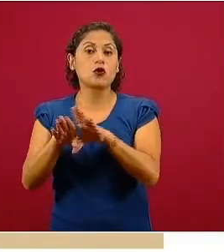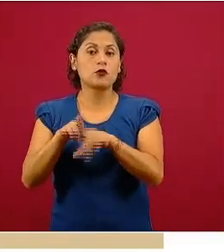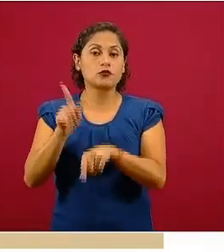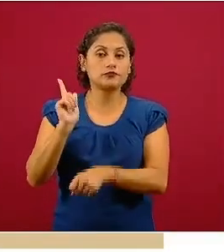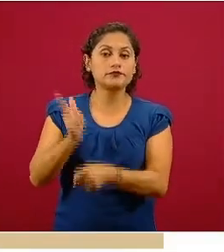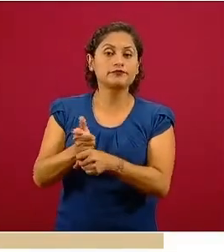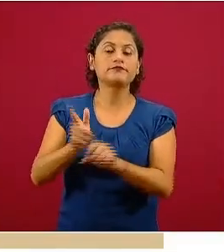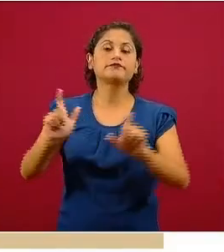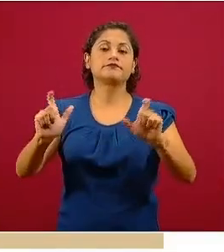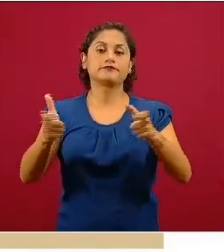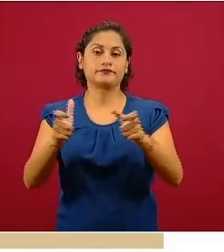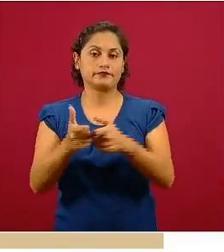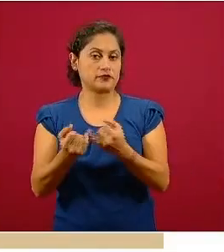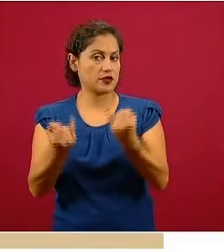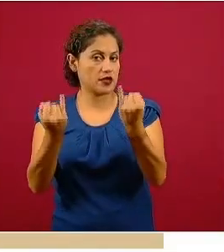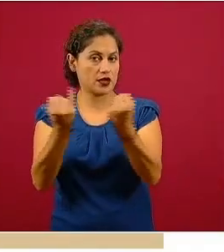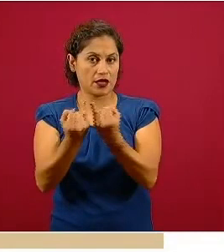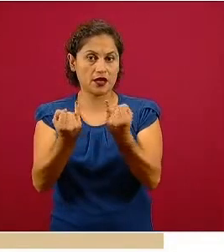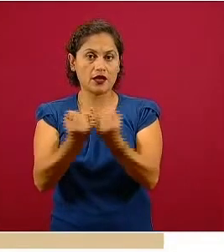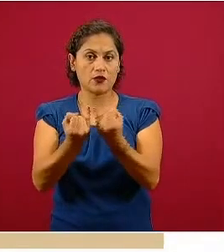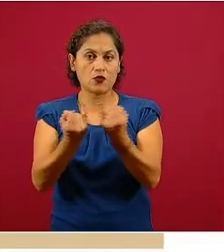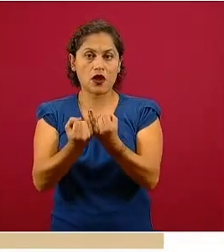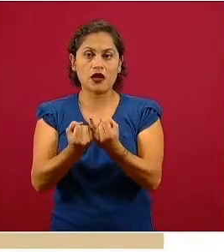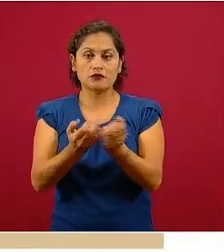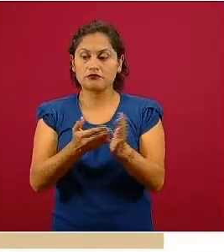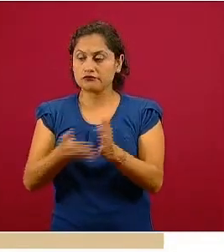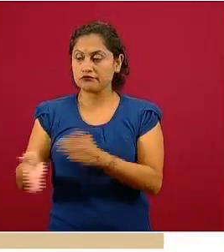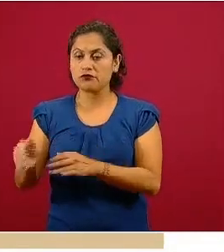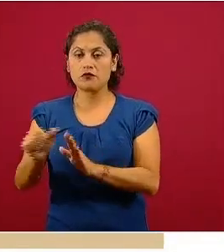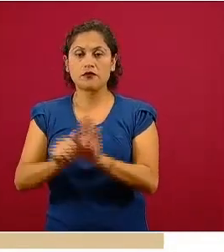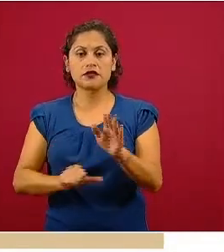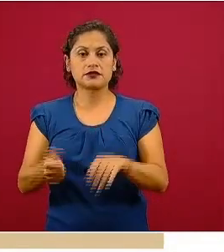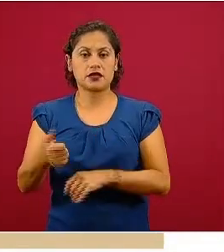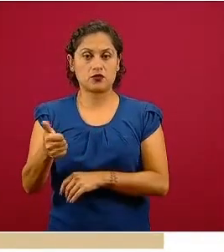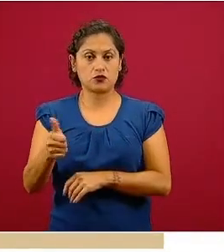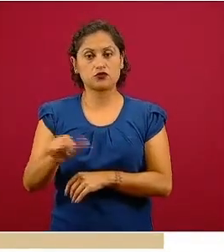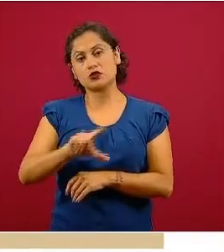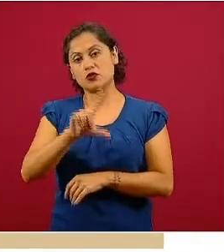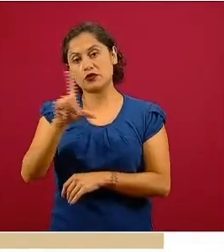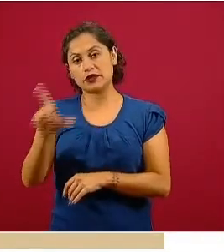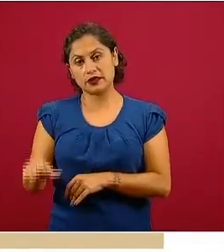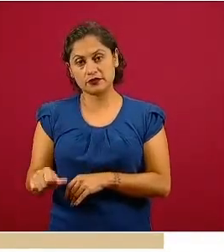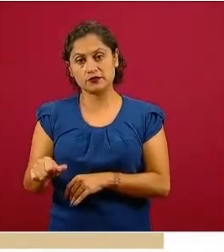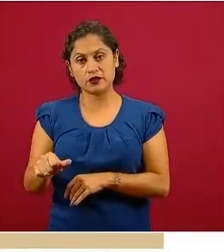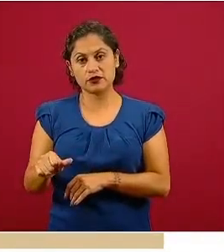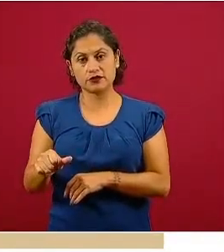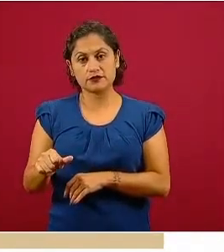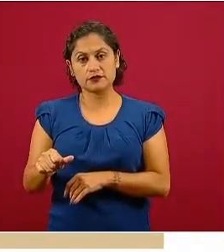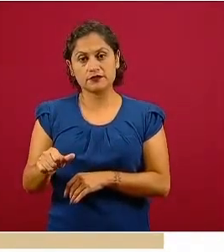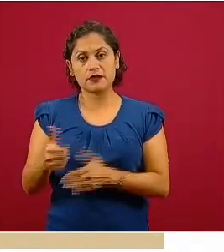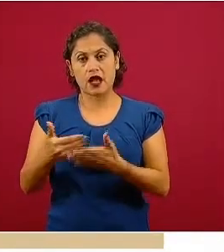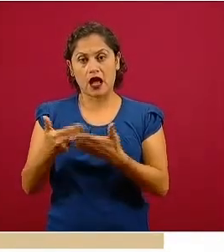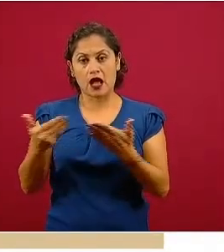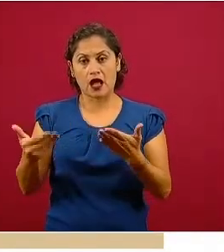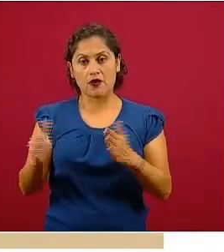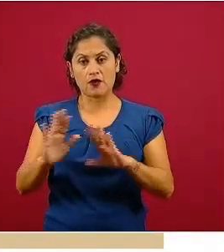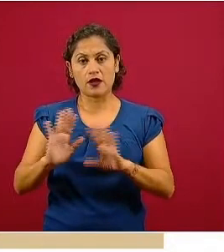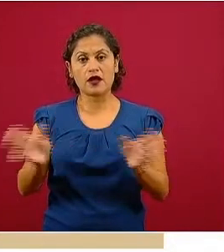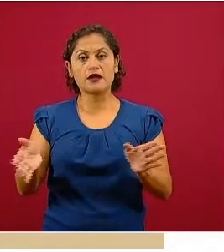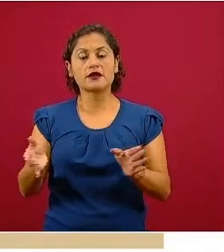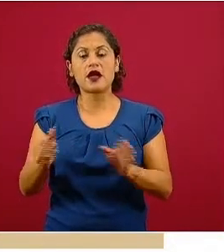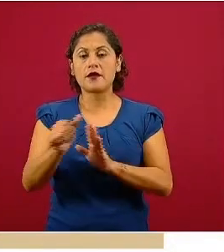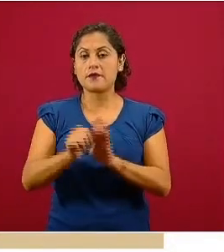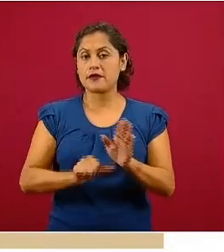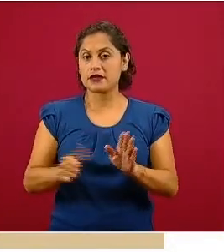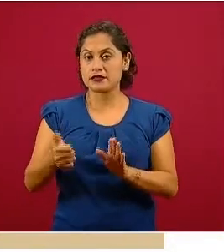casos que se da hasta los primeros días de agosto y luego prácticamente entra la última el mes de agosto, prácticamente todo el